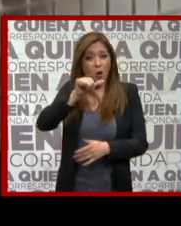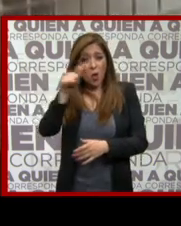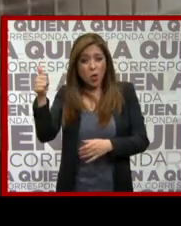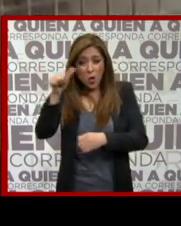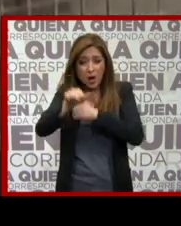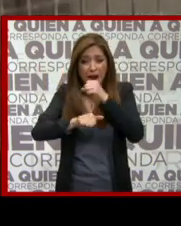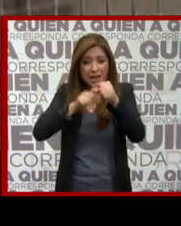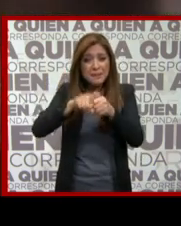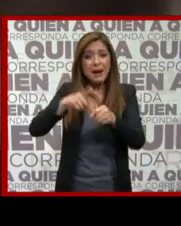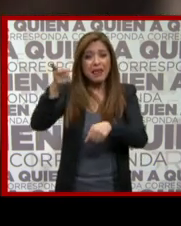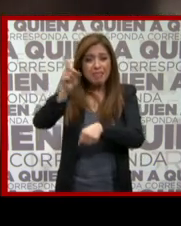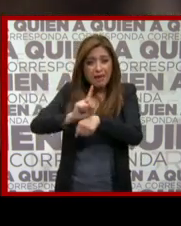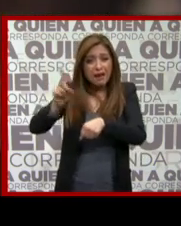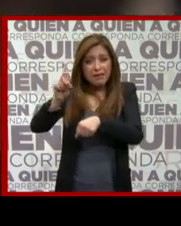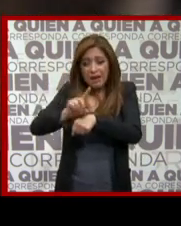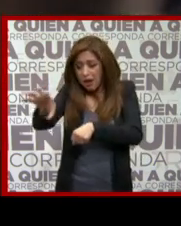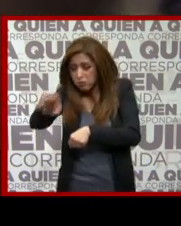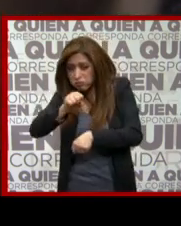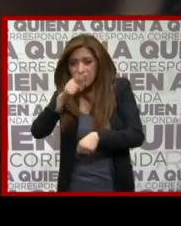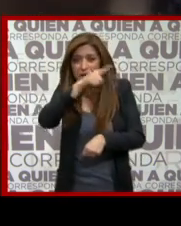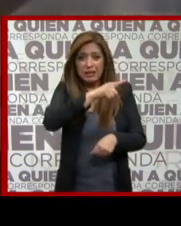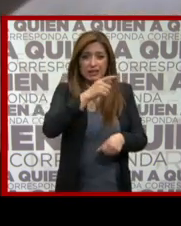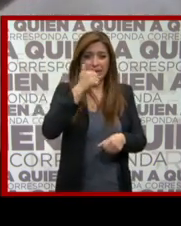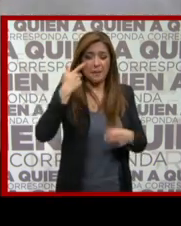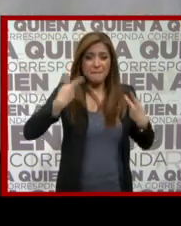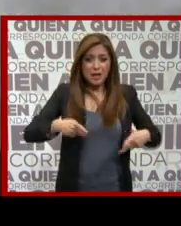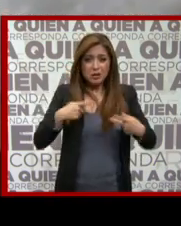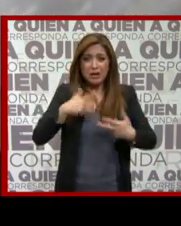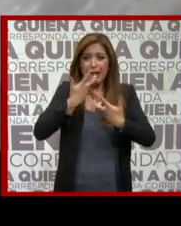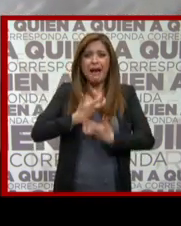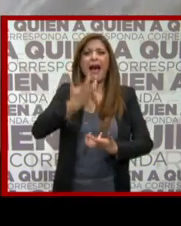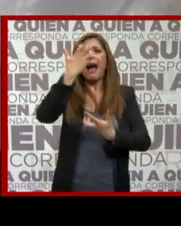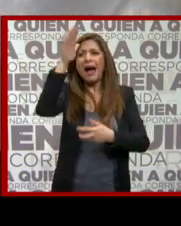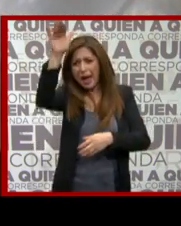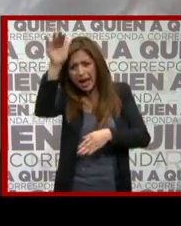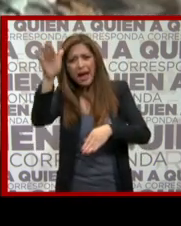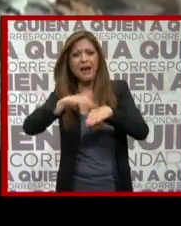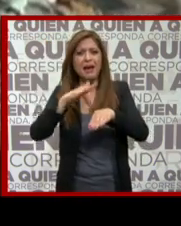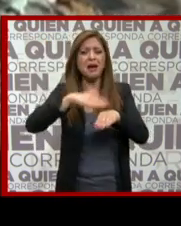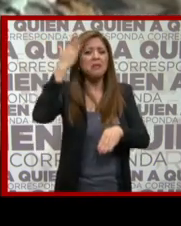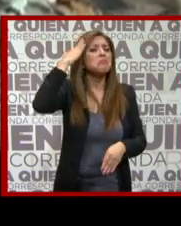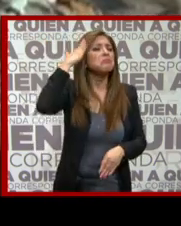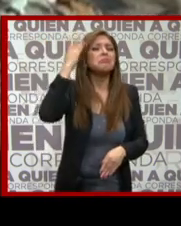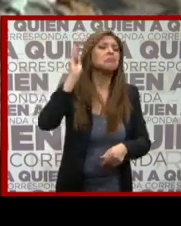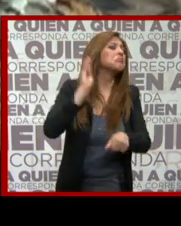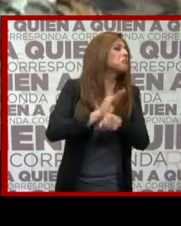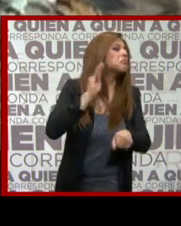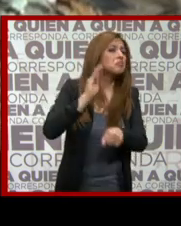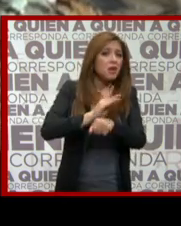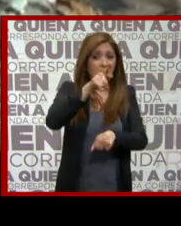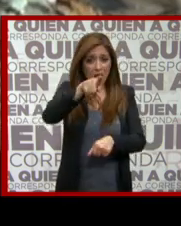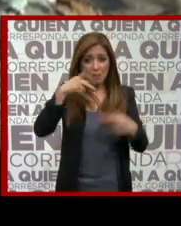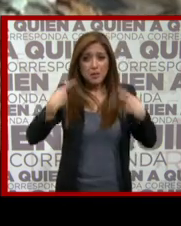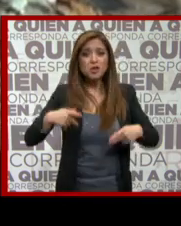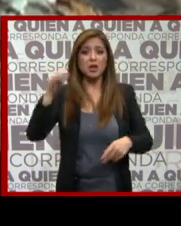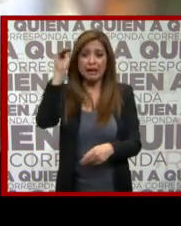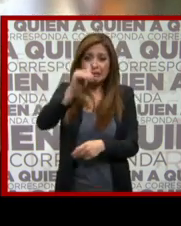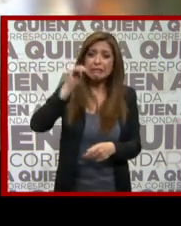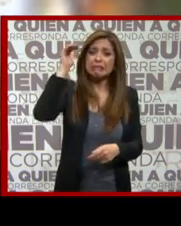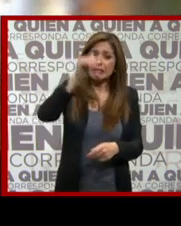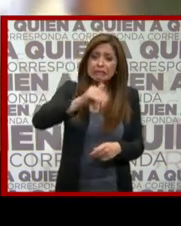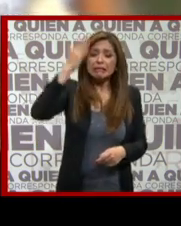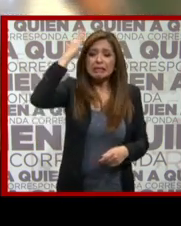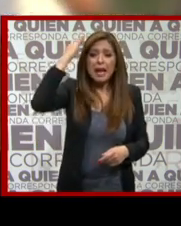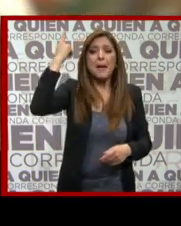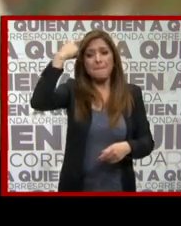tarea de todos los días. Tal parece que los gritos no han tenido eco en las autoridades, ya que hasta la fecha ha seguido insistiendo sin mucho éxito